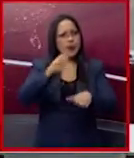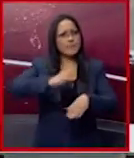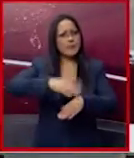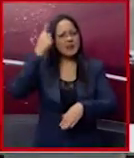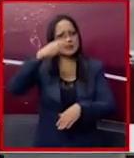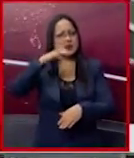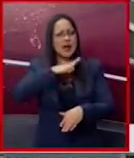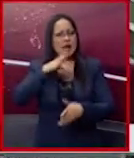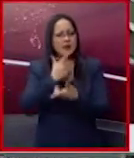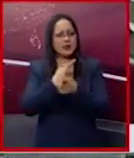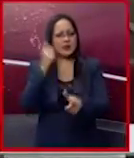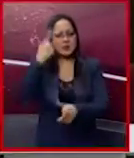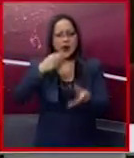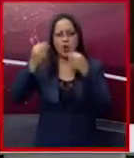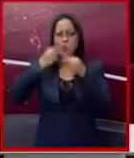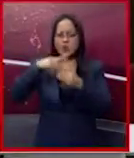país.